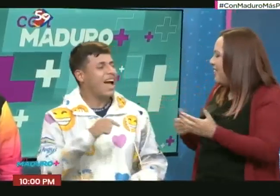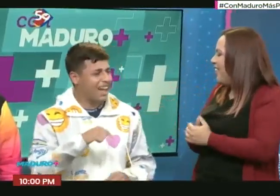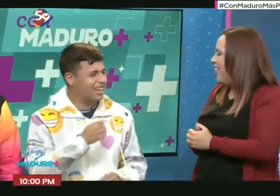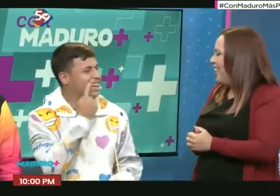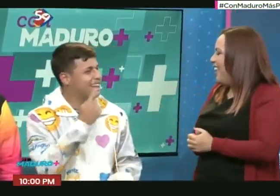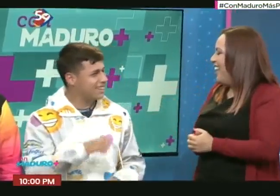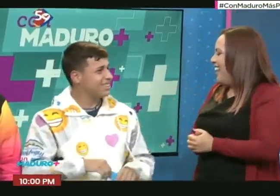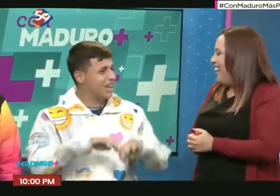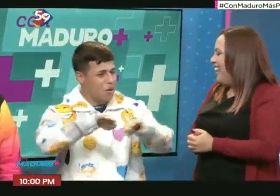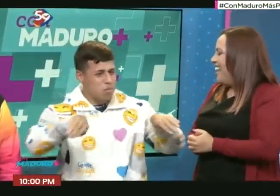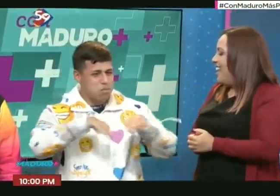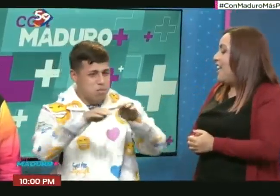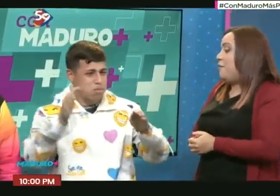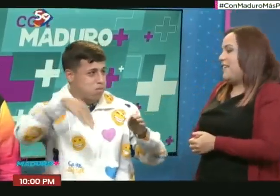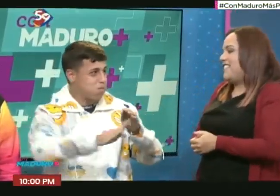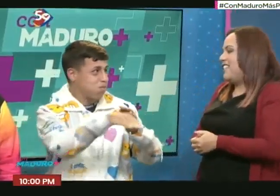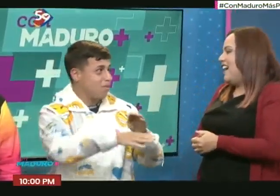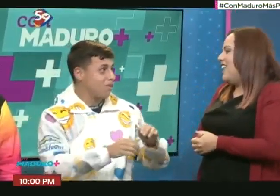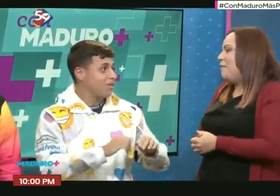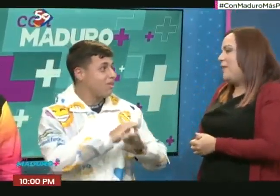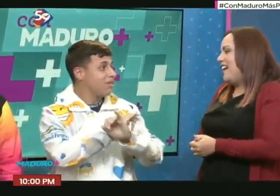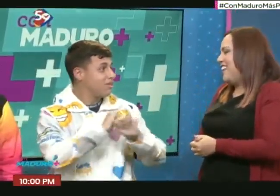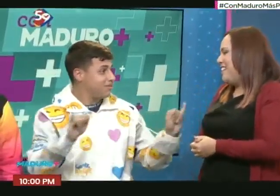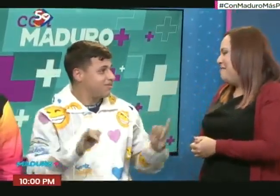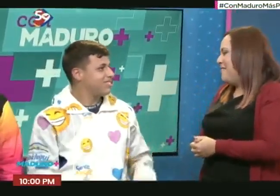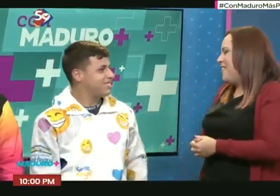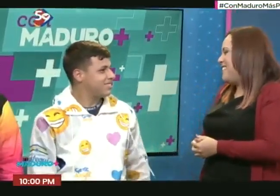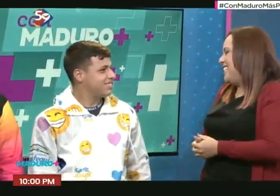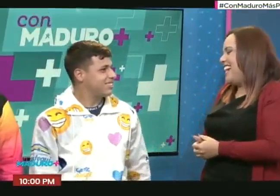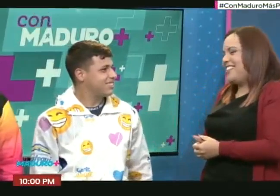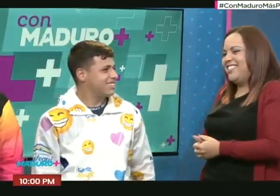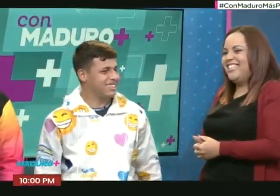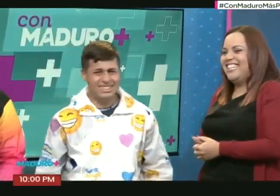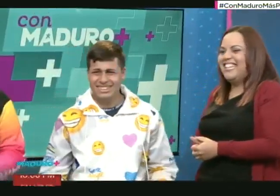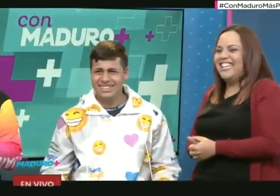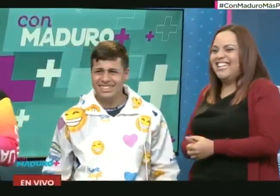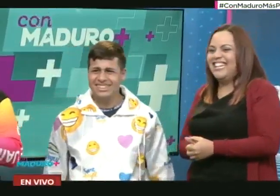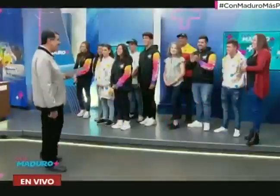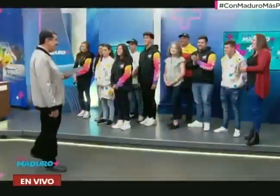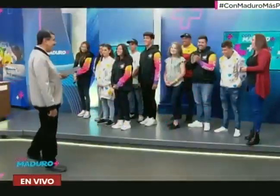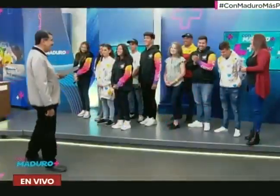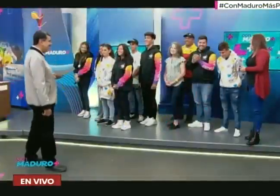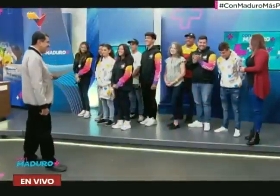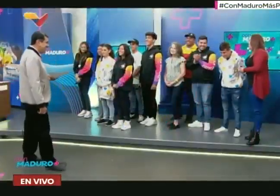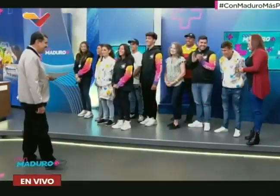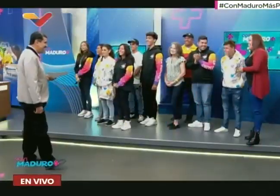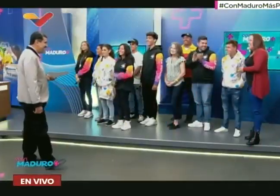Sí, pero... Las piscinas, las playas, me fascinaron.